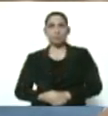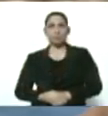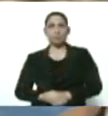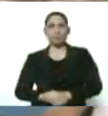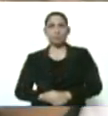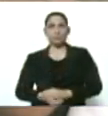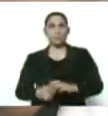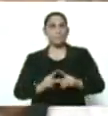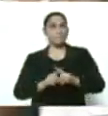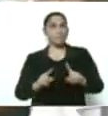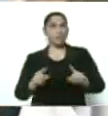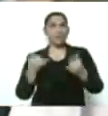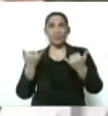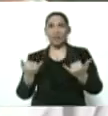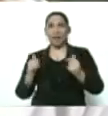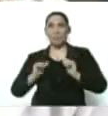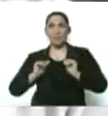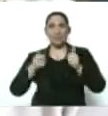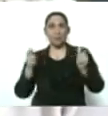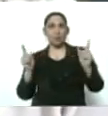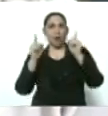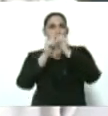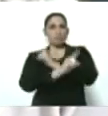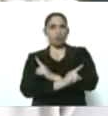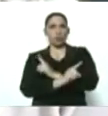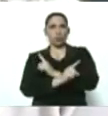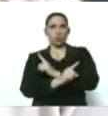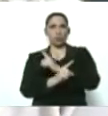Pero ya empezamos un cambio de la tecnología.